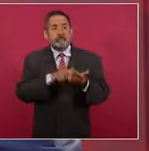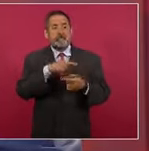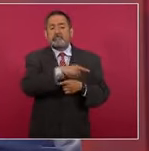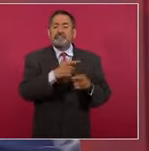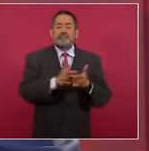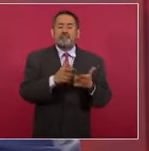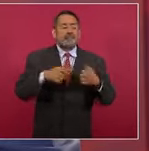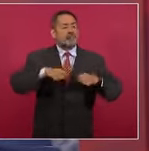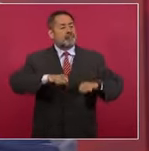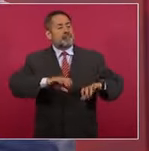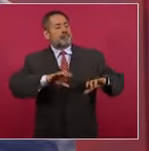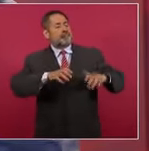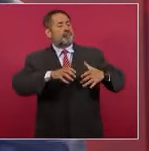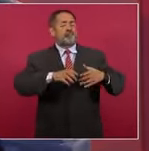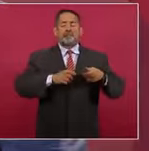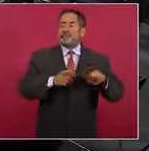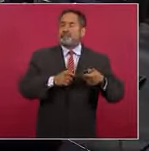que no tienen